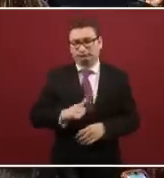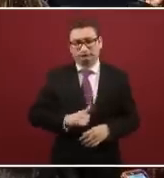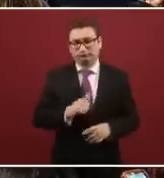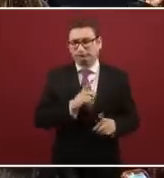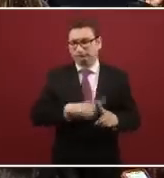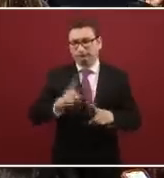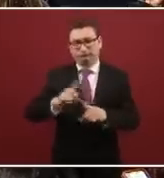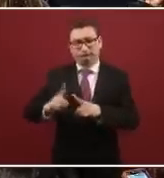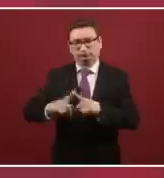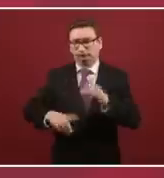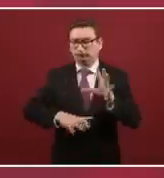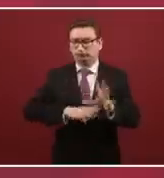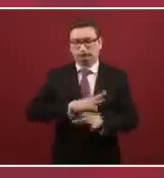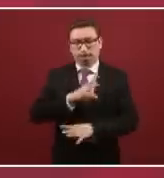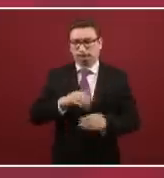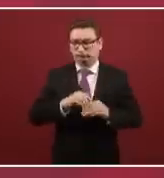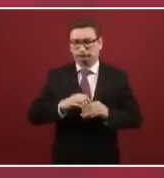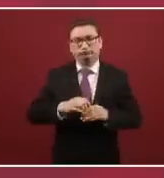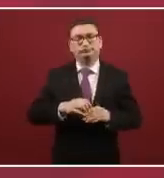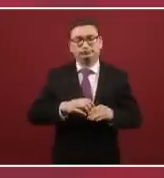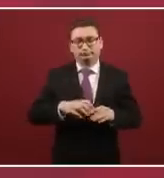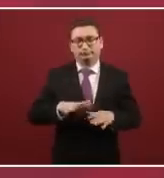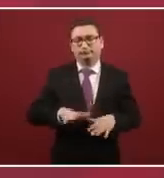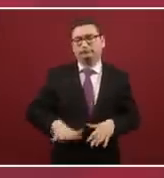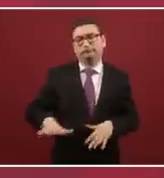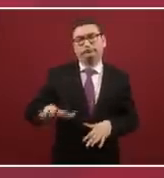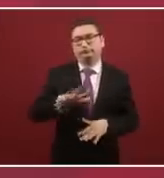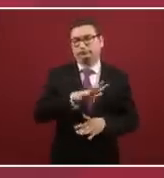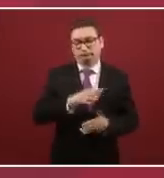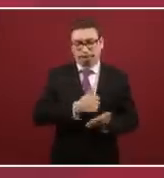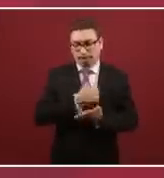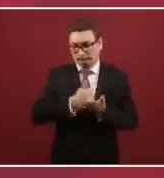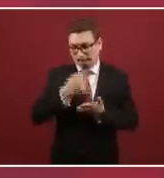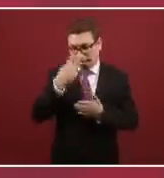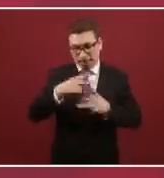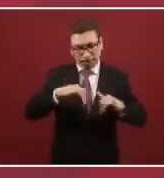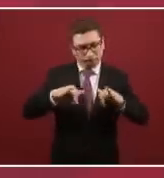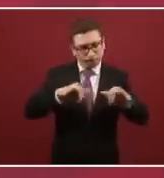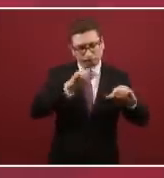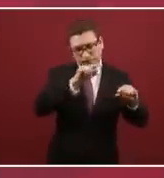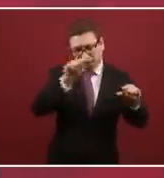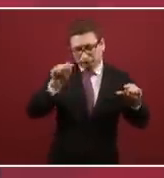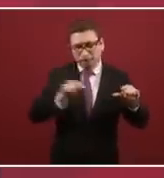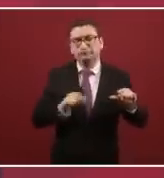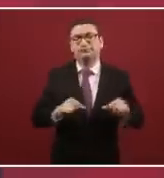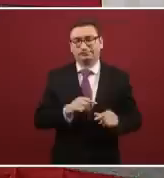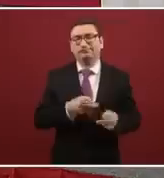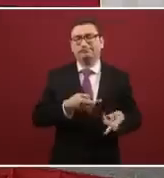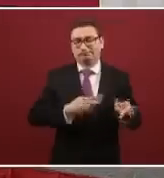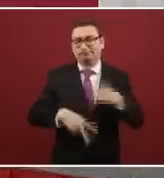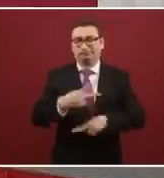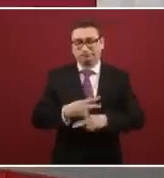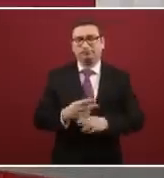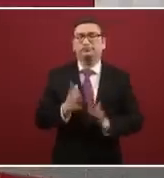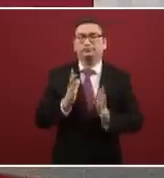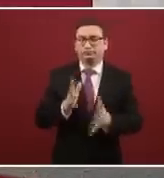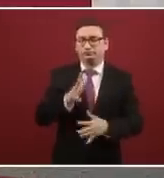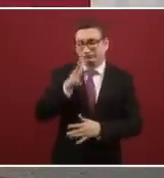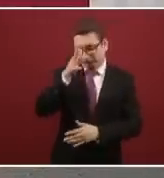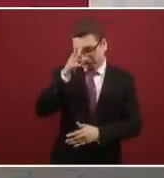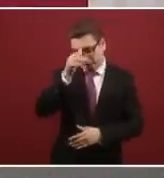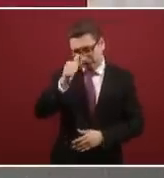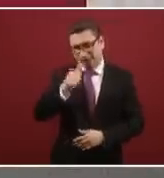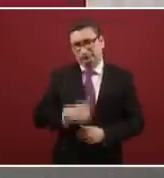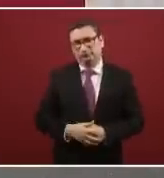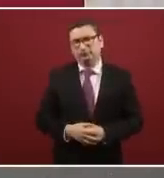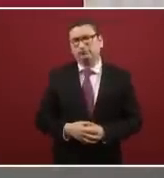el territorio de la Ciudad de México. Esto está acordado